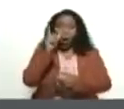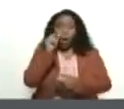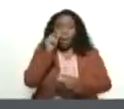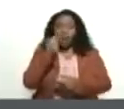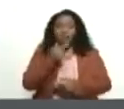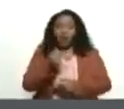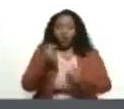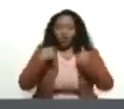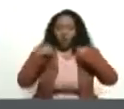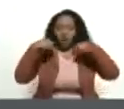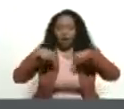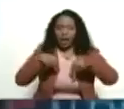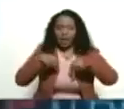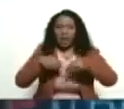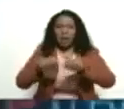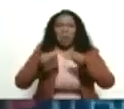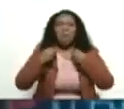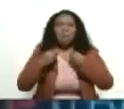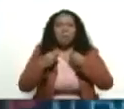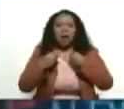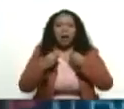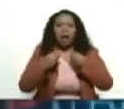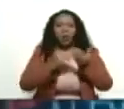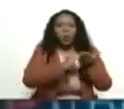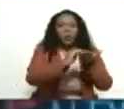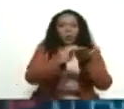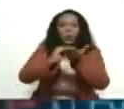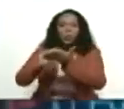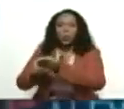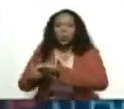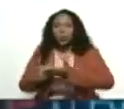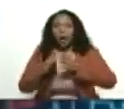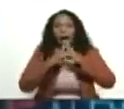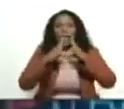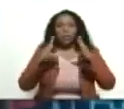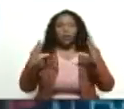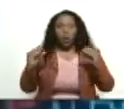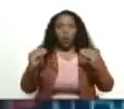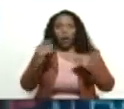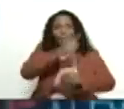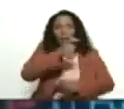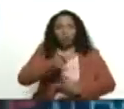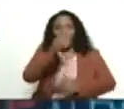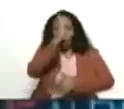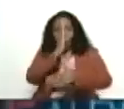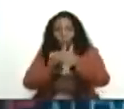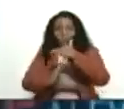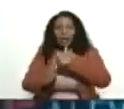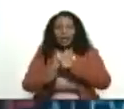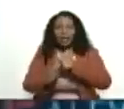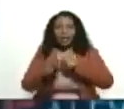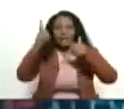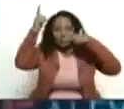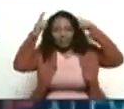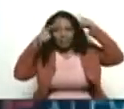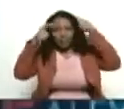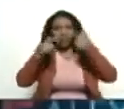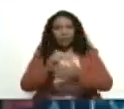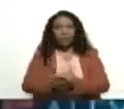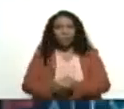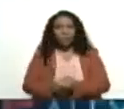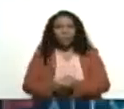yo vengo aquí para la redención de los olvidados, de los más humildes, de los más sencillos, Hugo Chávez Frías.